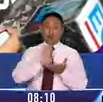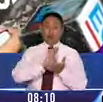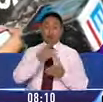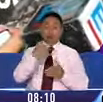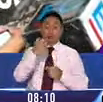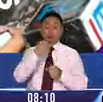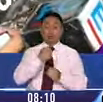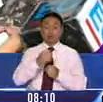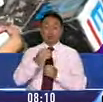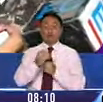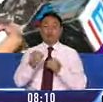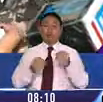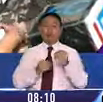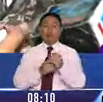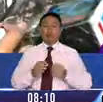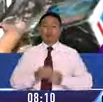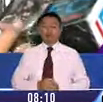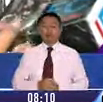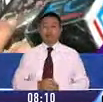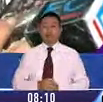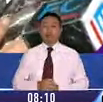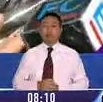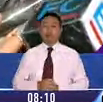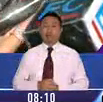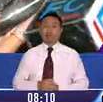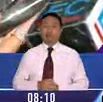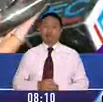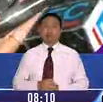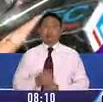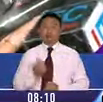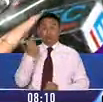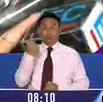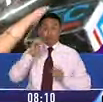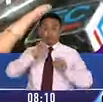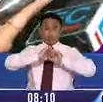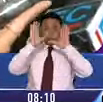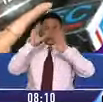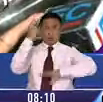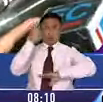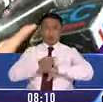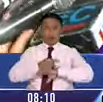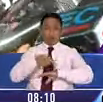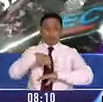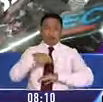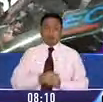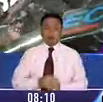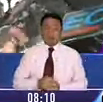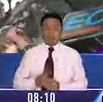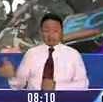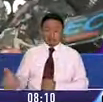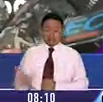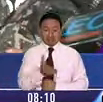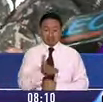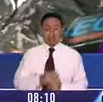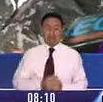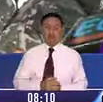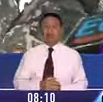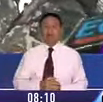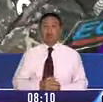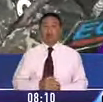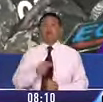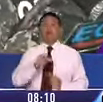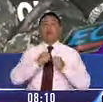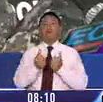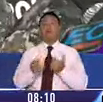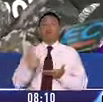algunas oficinas de la legislatura. Está clara las disposiciones, se va a dar las facilidades para que los asambleístas